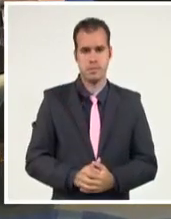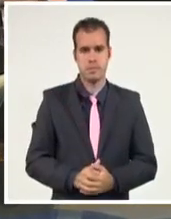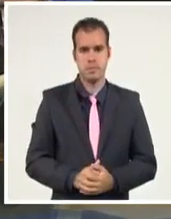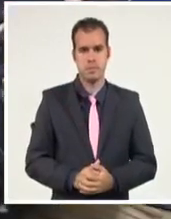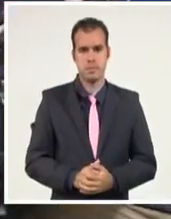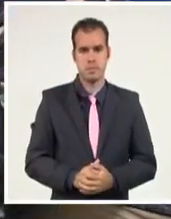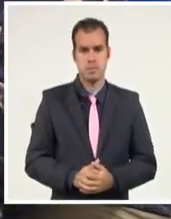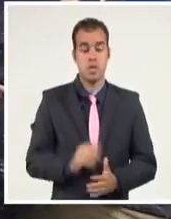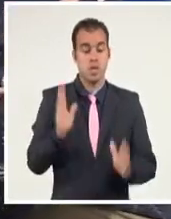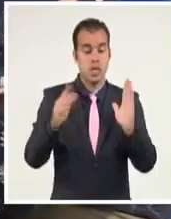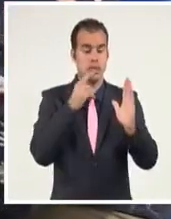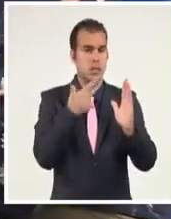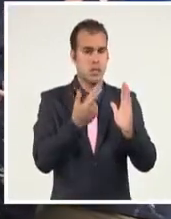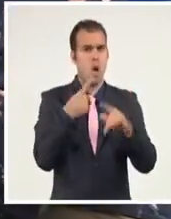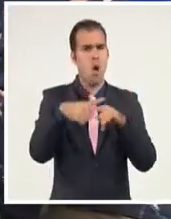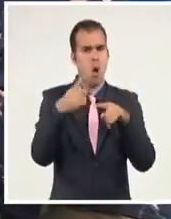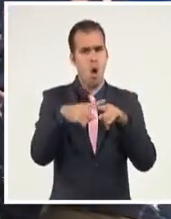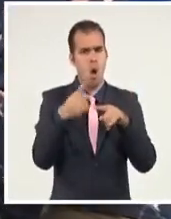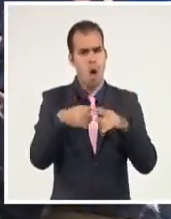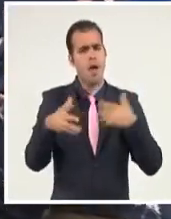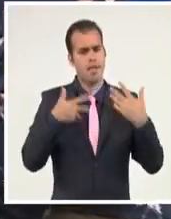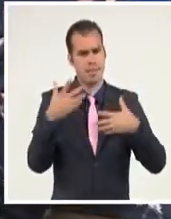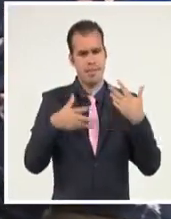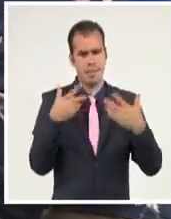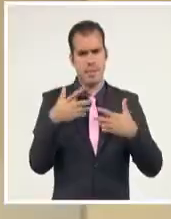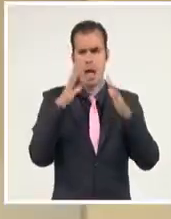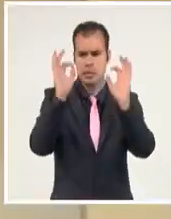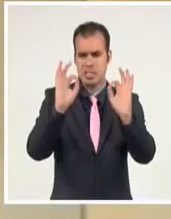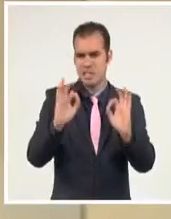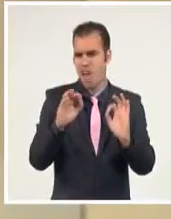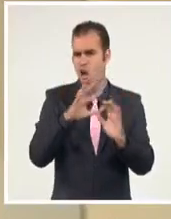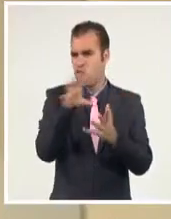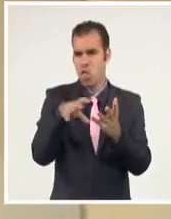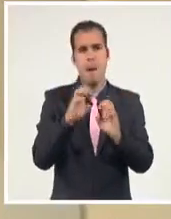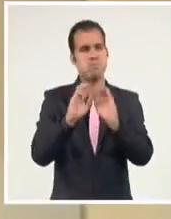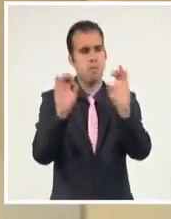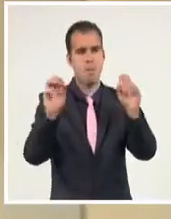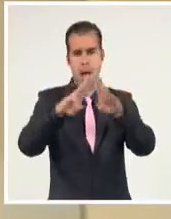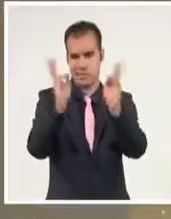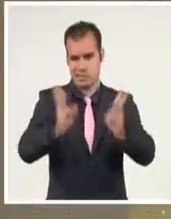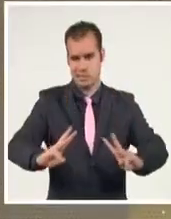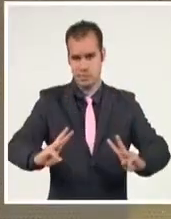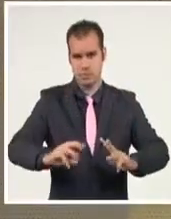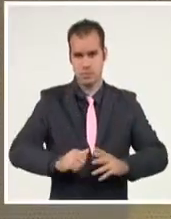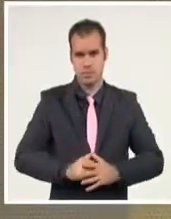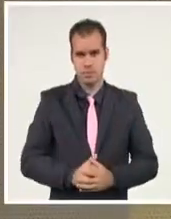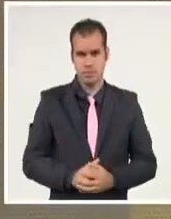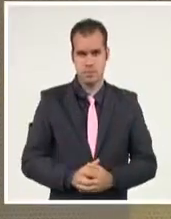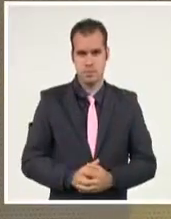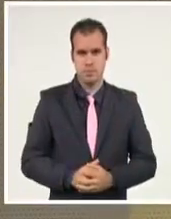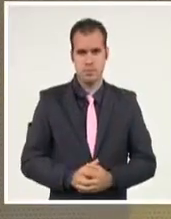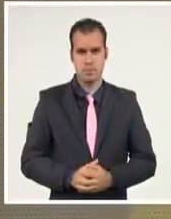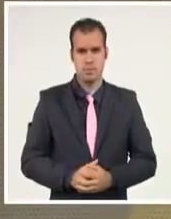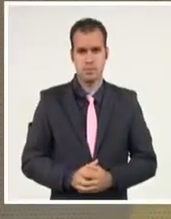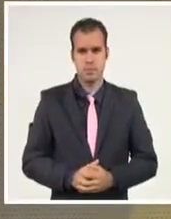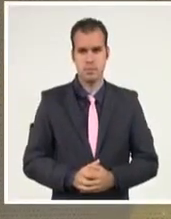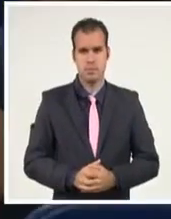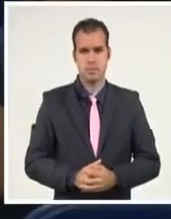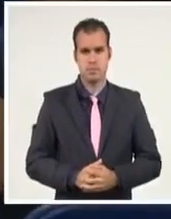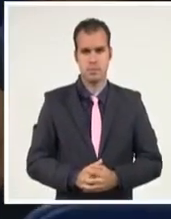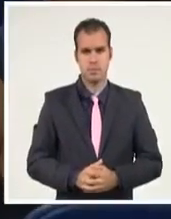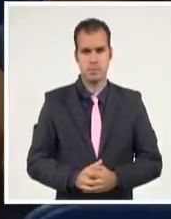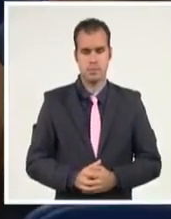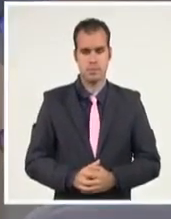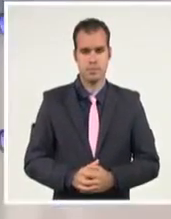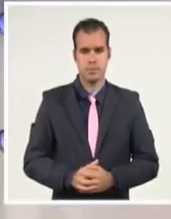Villanueva comprenderá otras actividades detalladas en el sitio web Cuba Escena. Omairi Lorenzo, Sistema Informativo de la